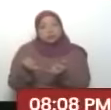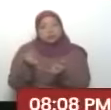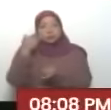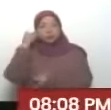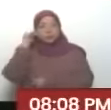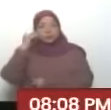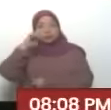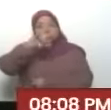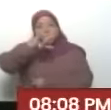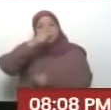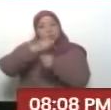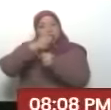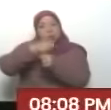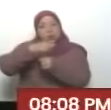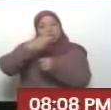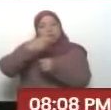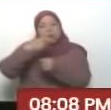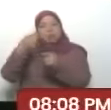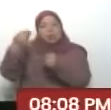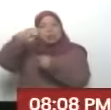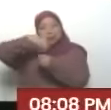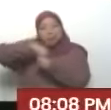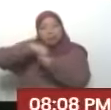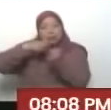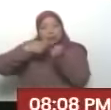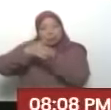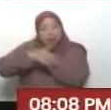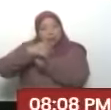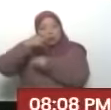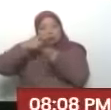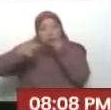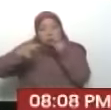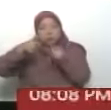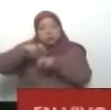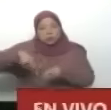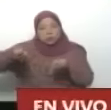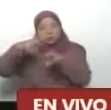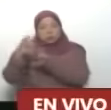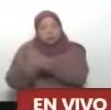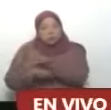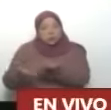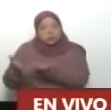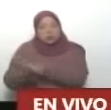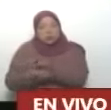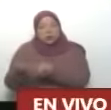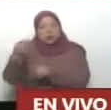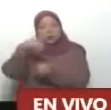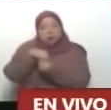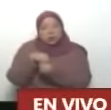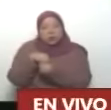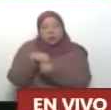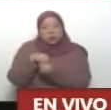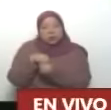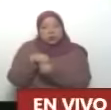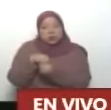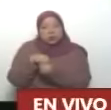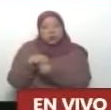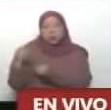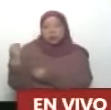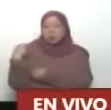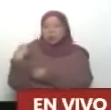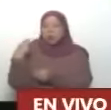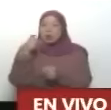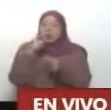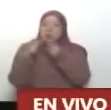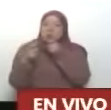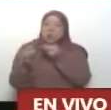que infiltran también por aquí y por allá gente para sabotear. Ellos dicen que el referéndum no